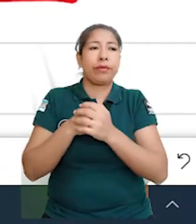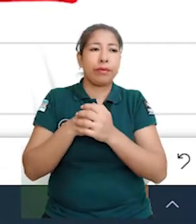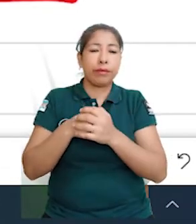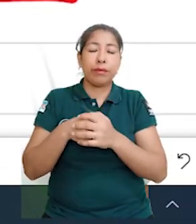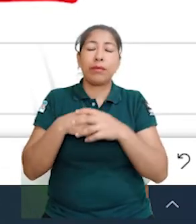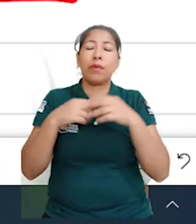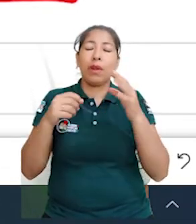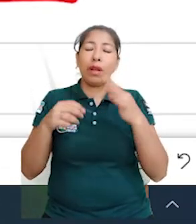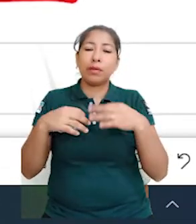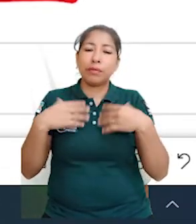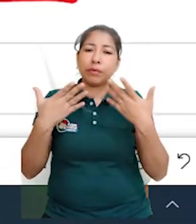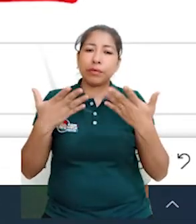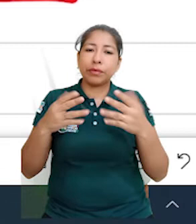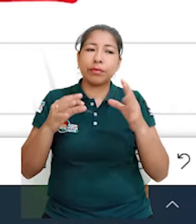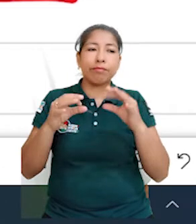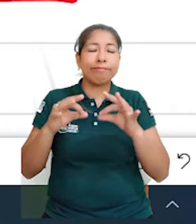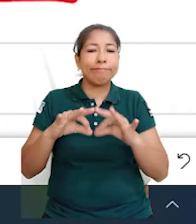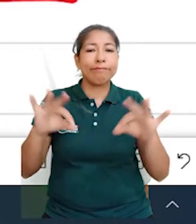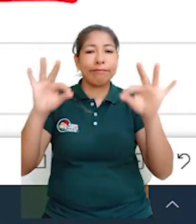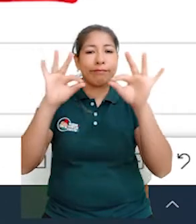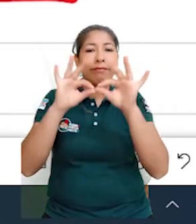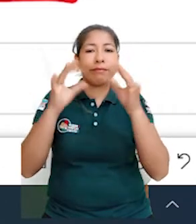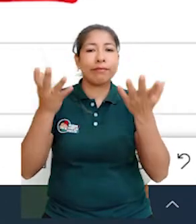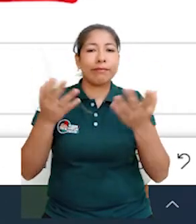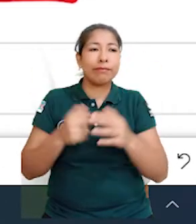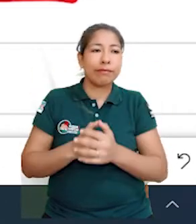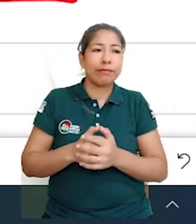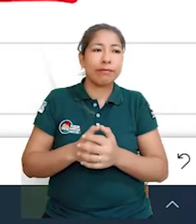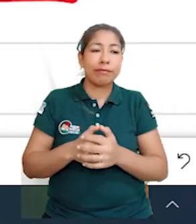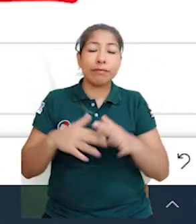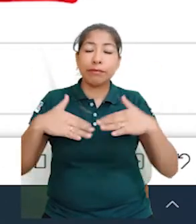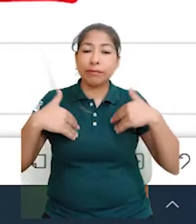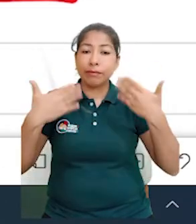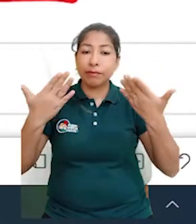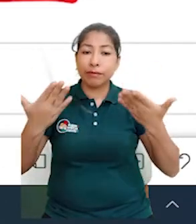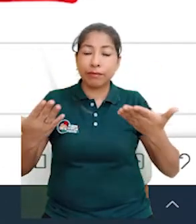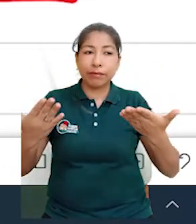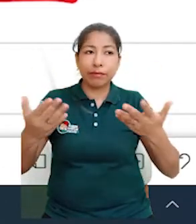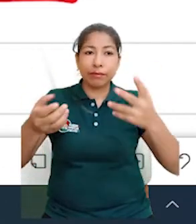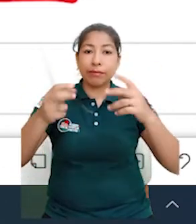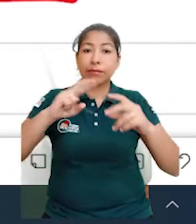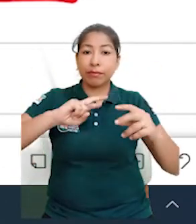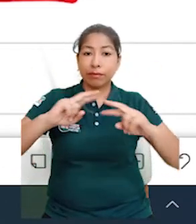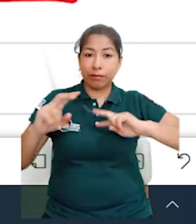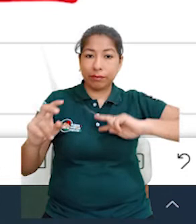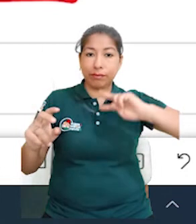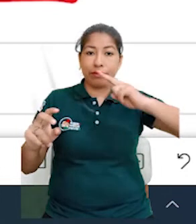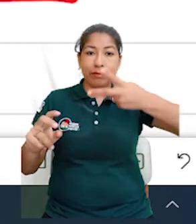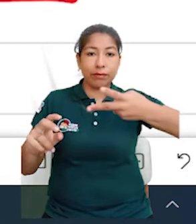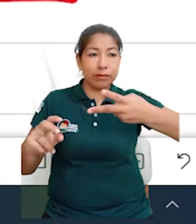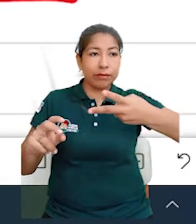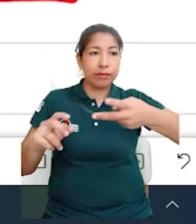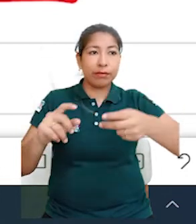cual es muy coherente con nuestro ejercicio, no hay ningún problema. Y cuando pasamos a sustituir en el segundo